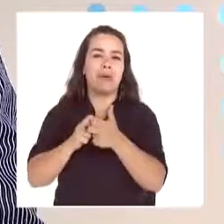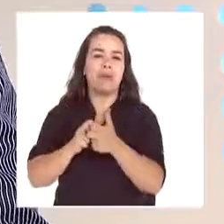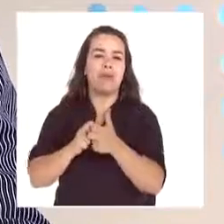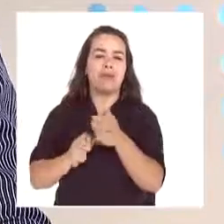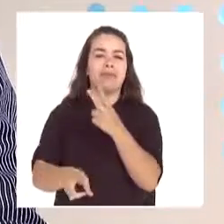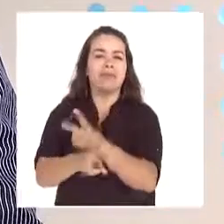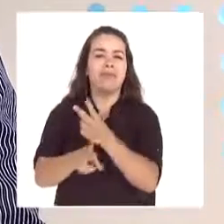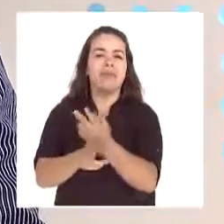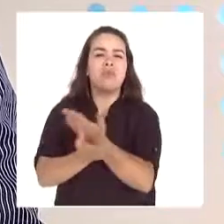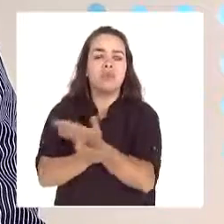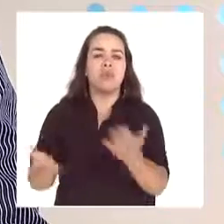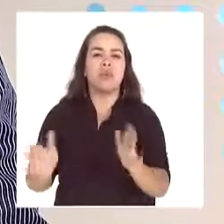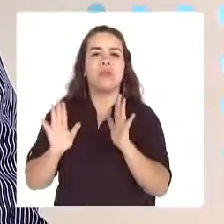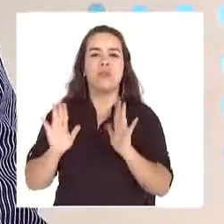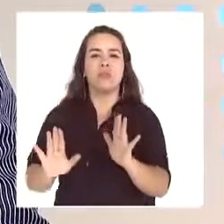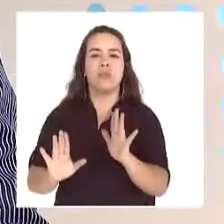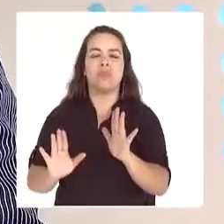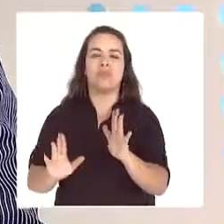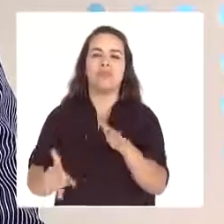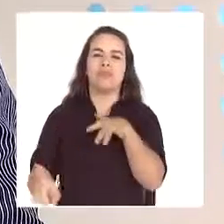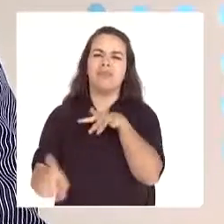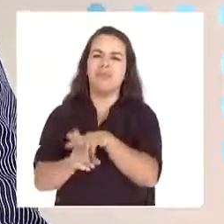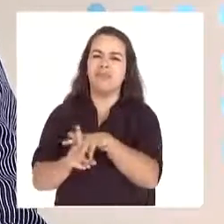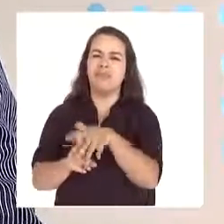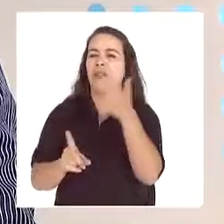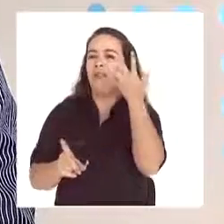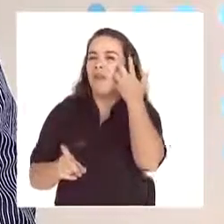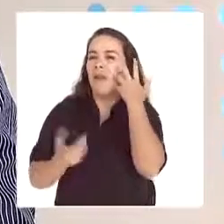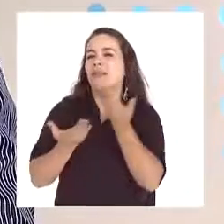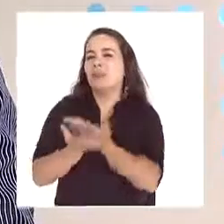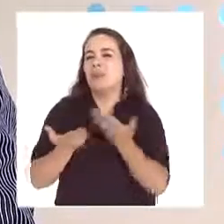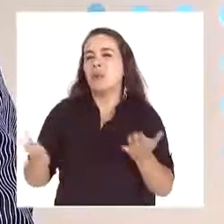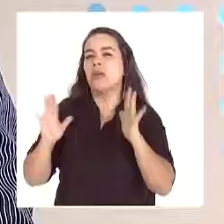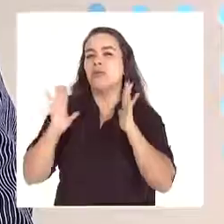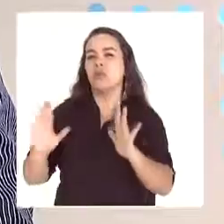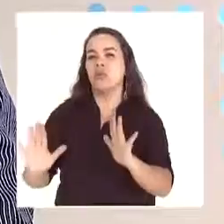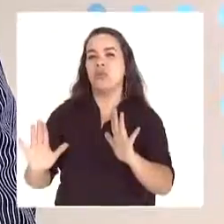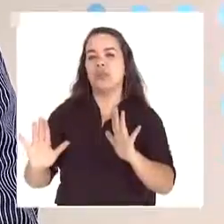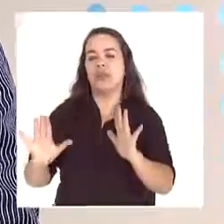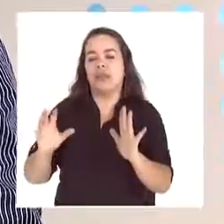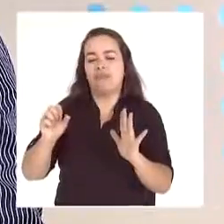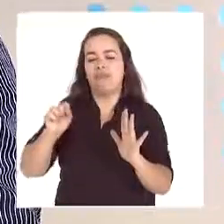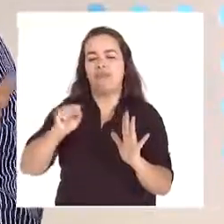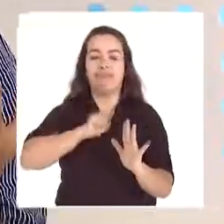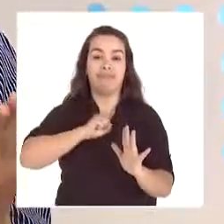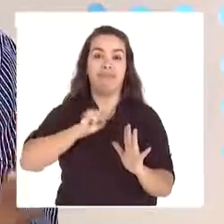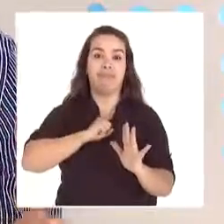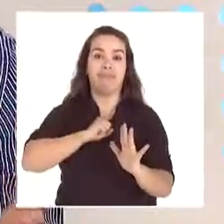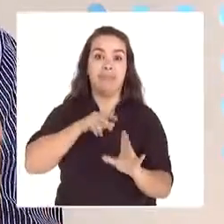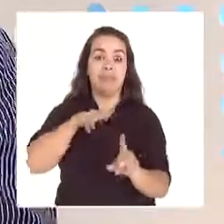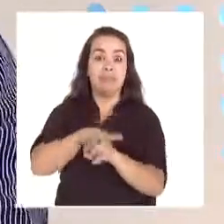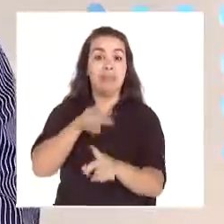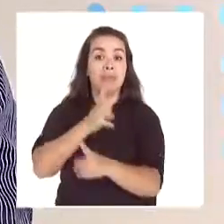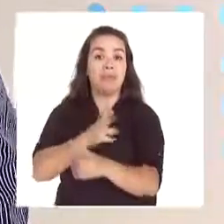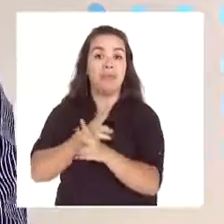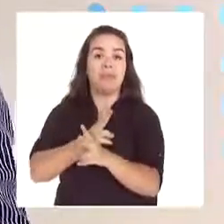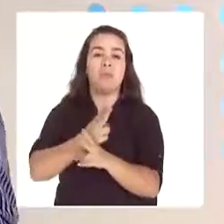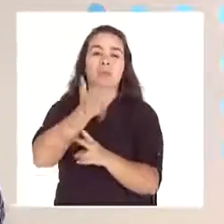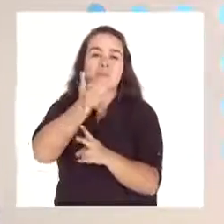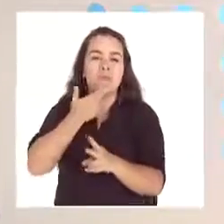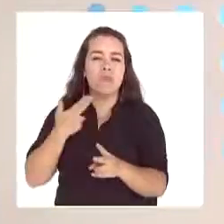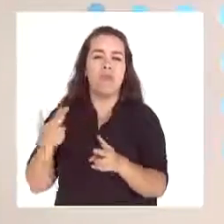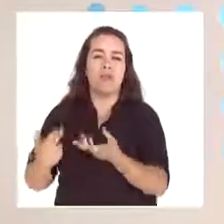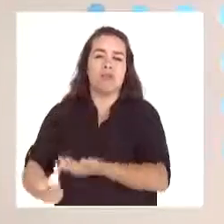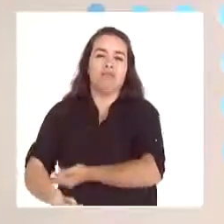sucedáneas al desarrollo de estas enfermedades que son consideradas como factores de riesgo, o sea, diabetes,